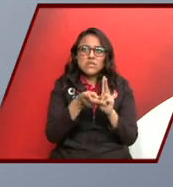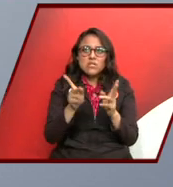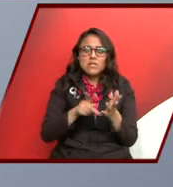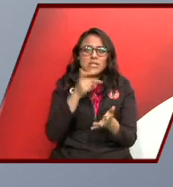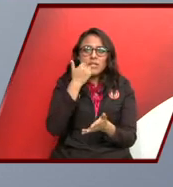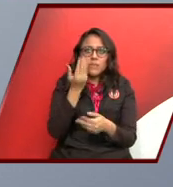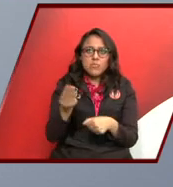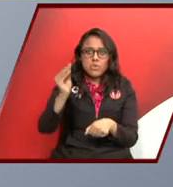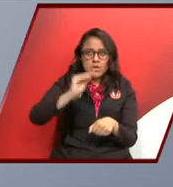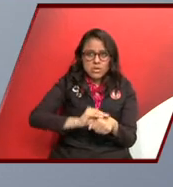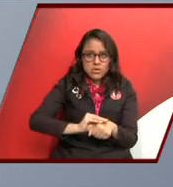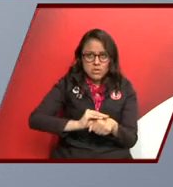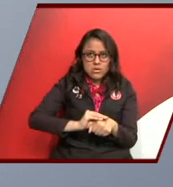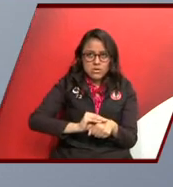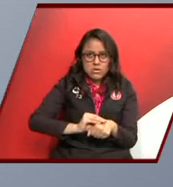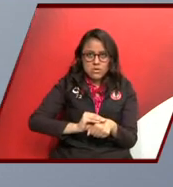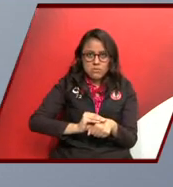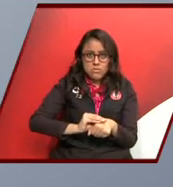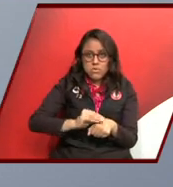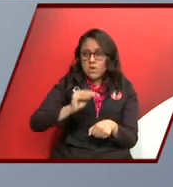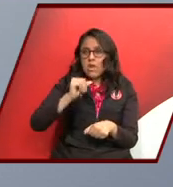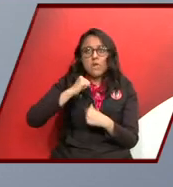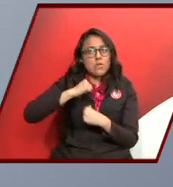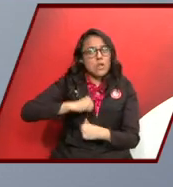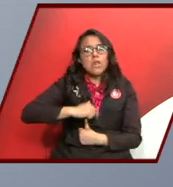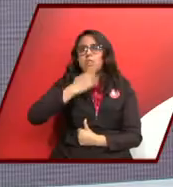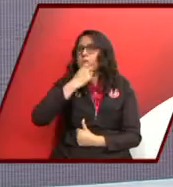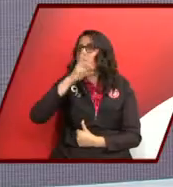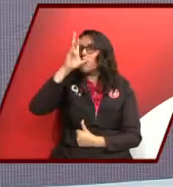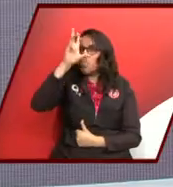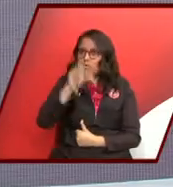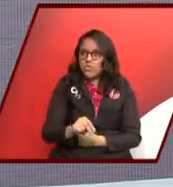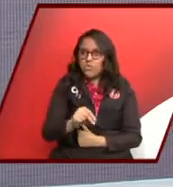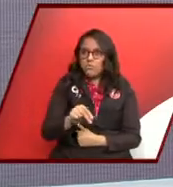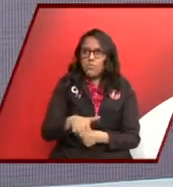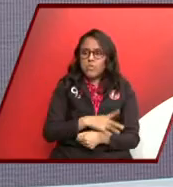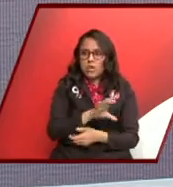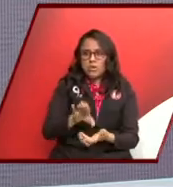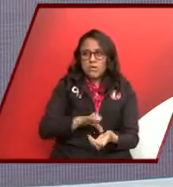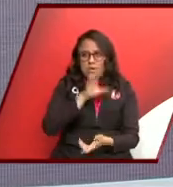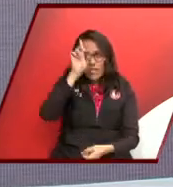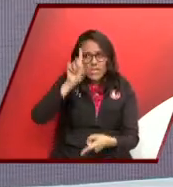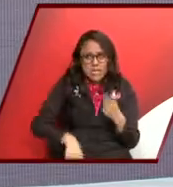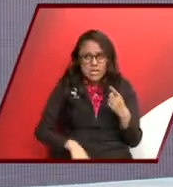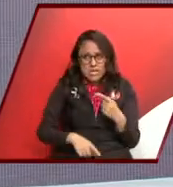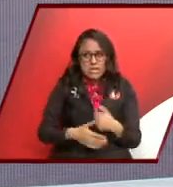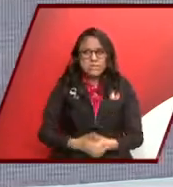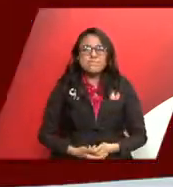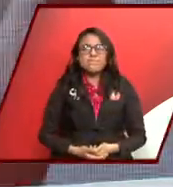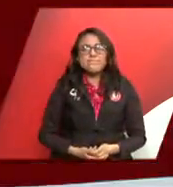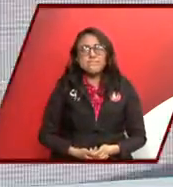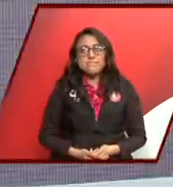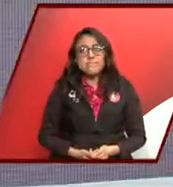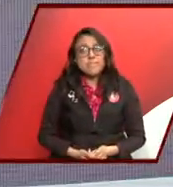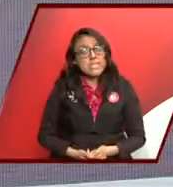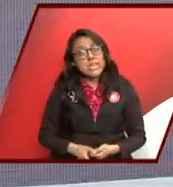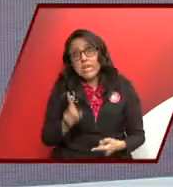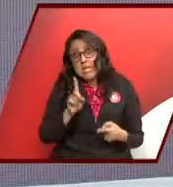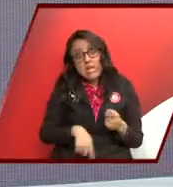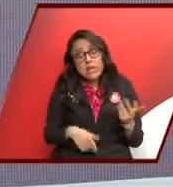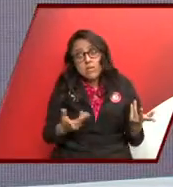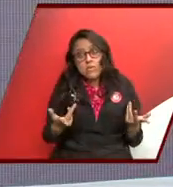quisieron volverla a poner. Ahí se puso la autoridad y dijo, no, estás matando la fluidez de esta colonia. Se acabó. ¡Pola! Y que me la